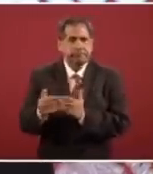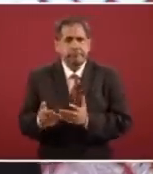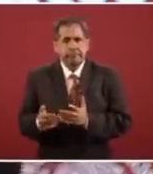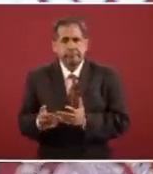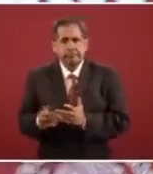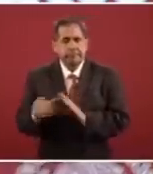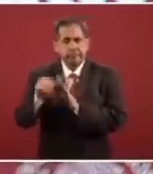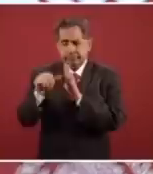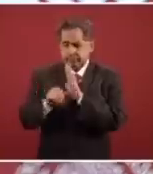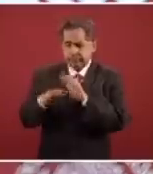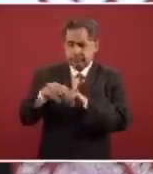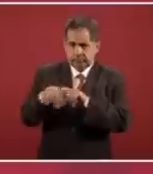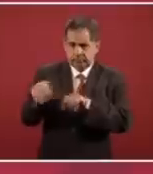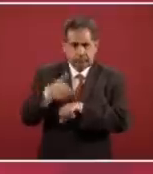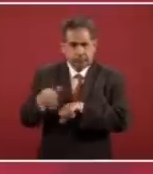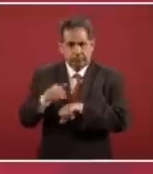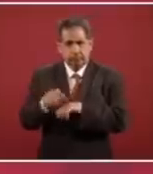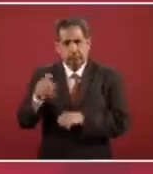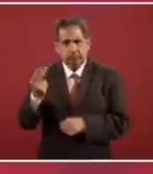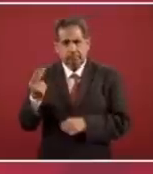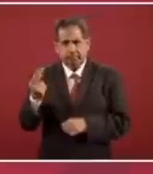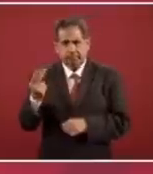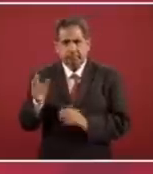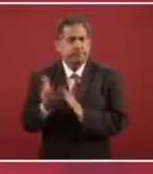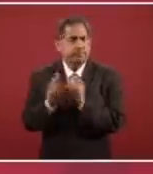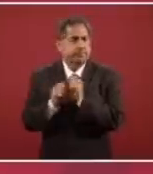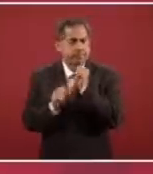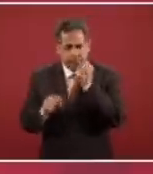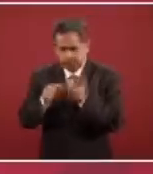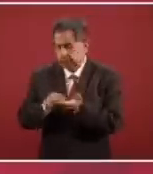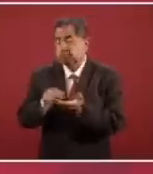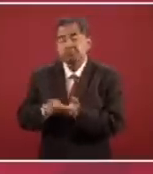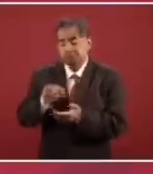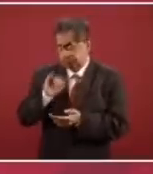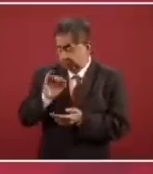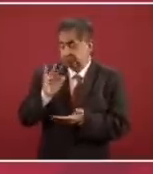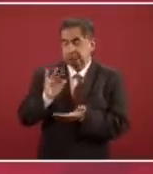el artículo 25 de la Constitución